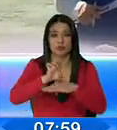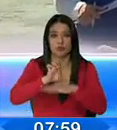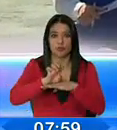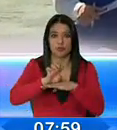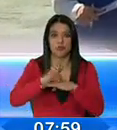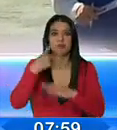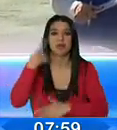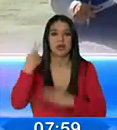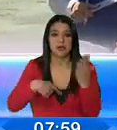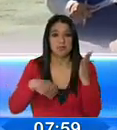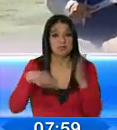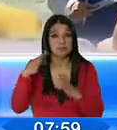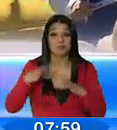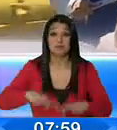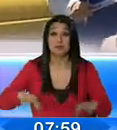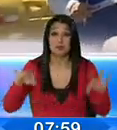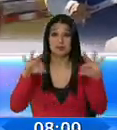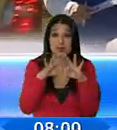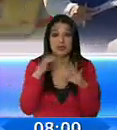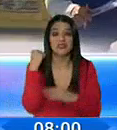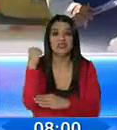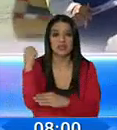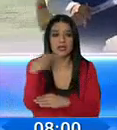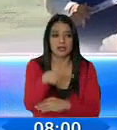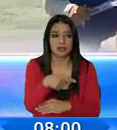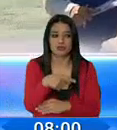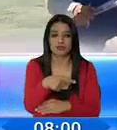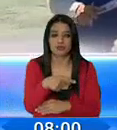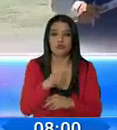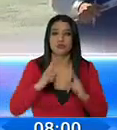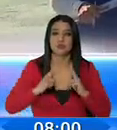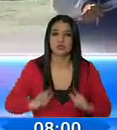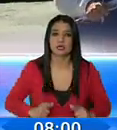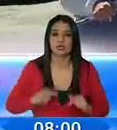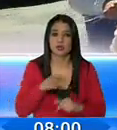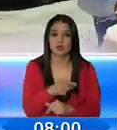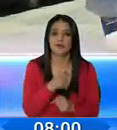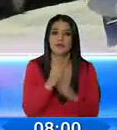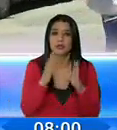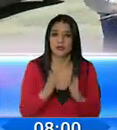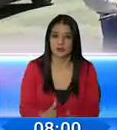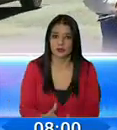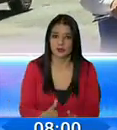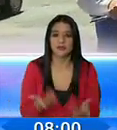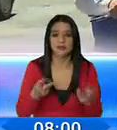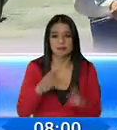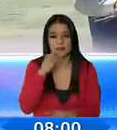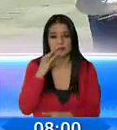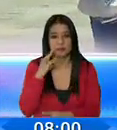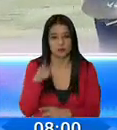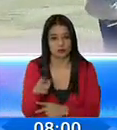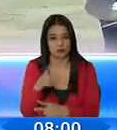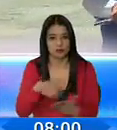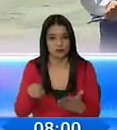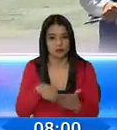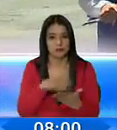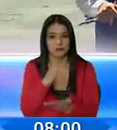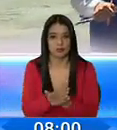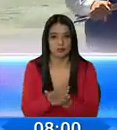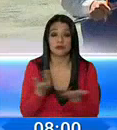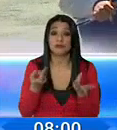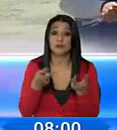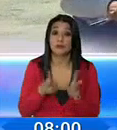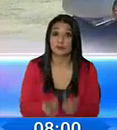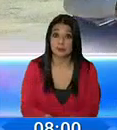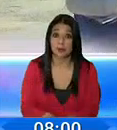justamente para velar primordialmente por el derecho de la seguridad y la salud que tienen los trabajadores y tenemos todos. En este marco también se han